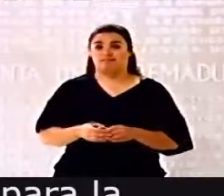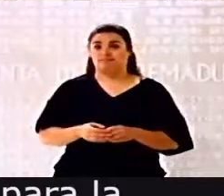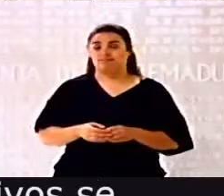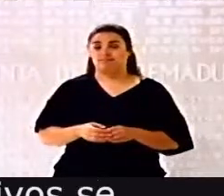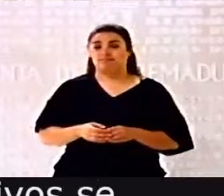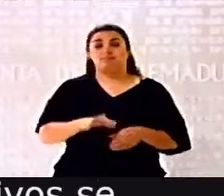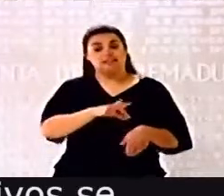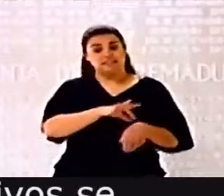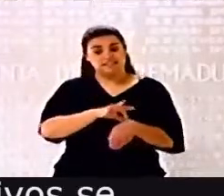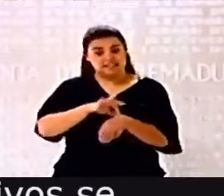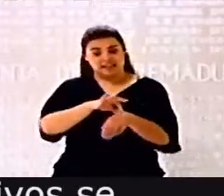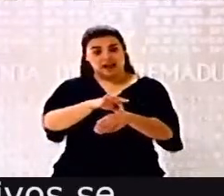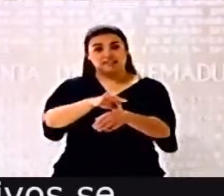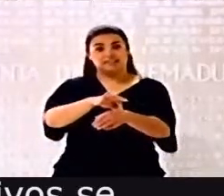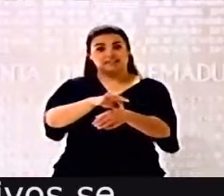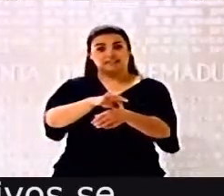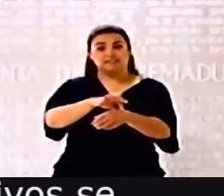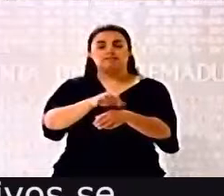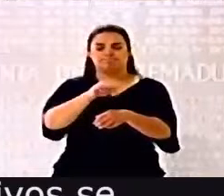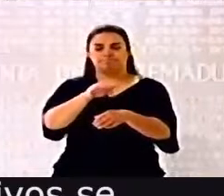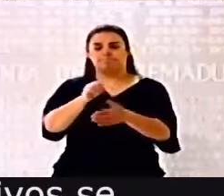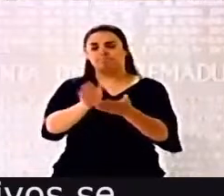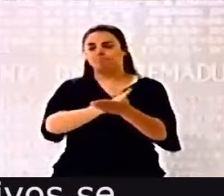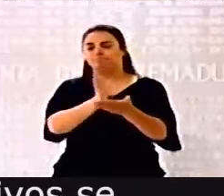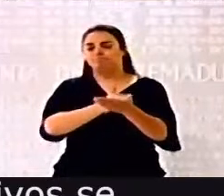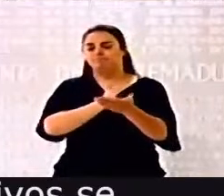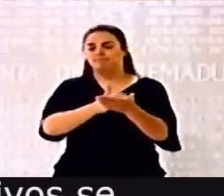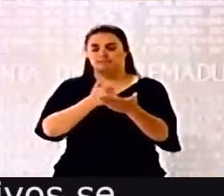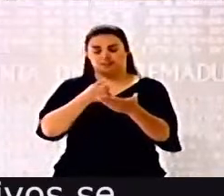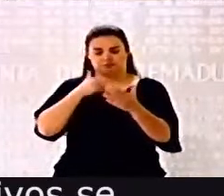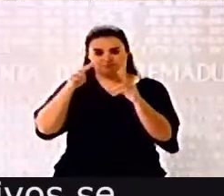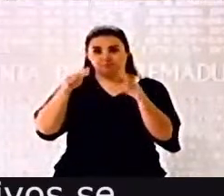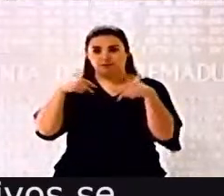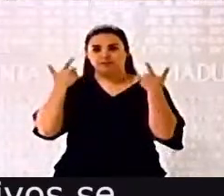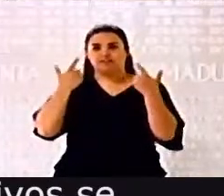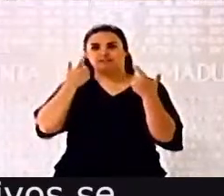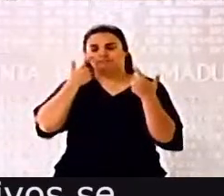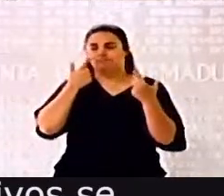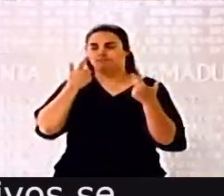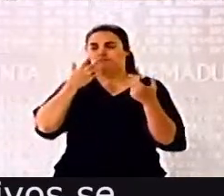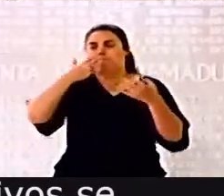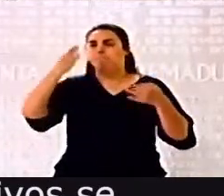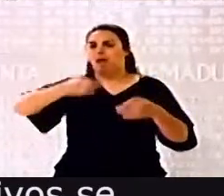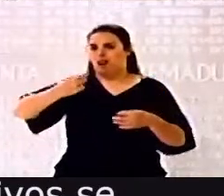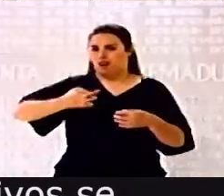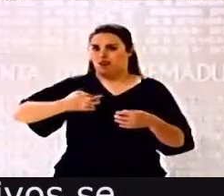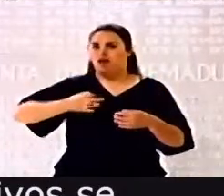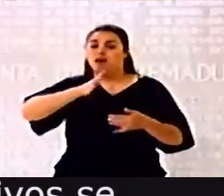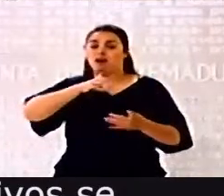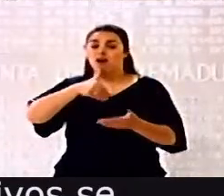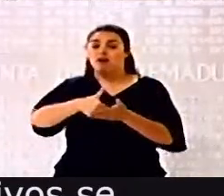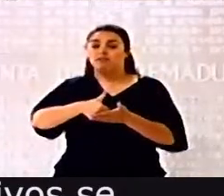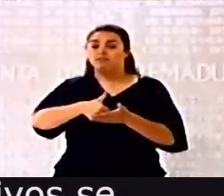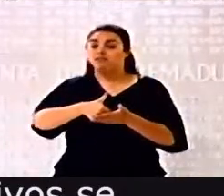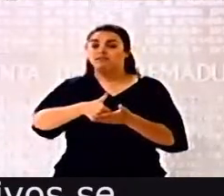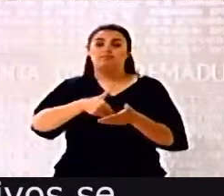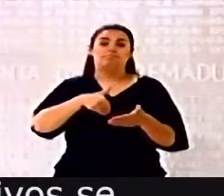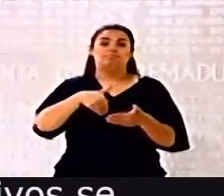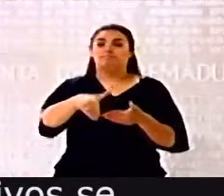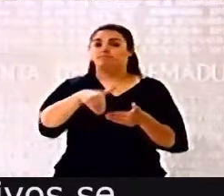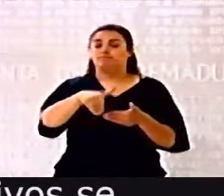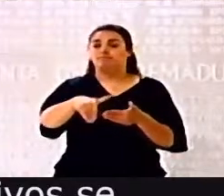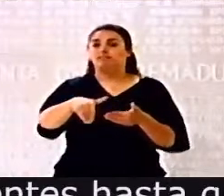Son guías que permiten que estén vigentes hasta que tengamos